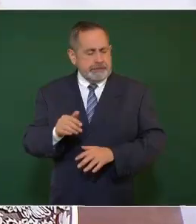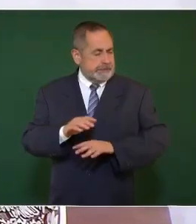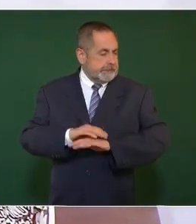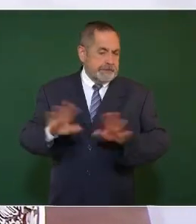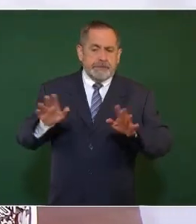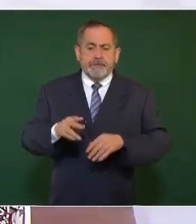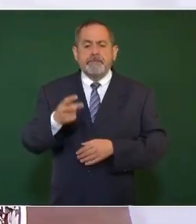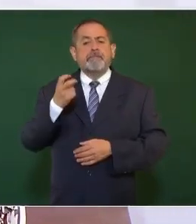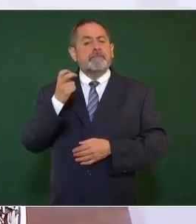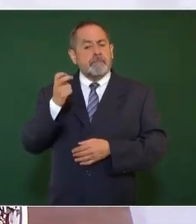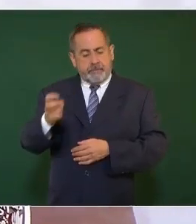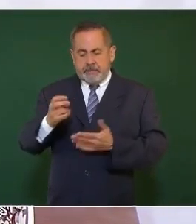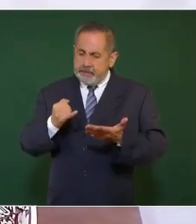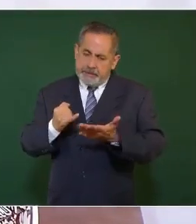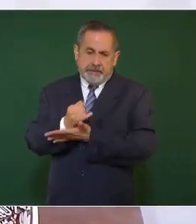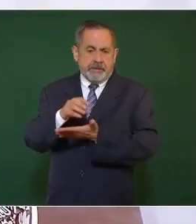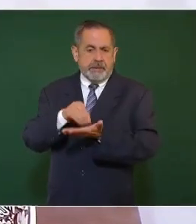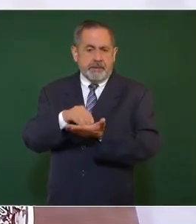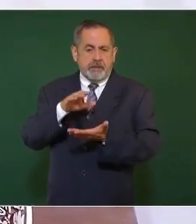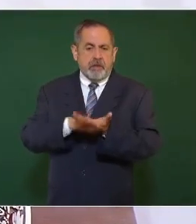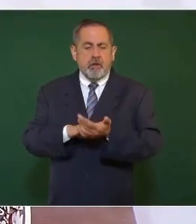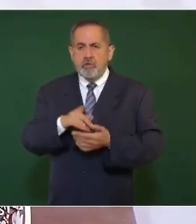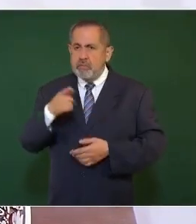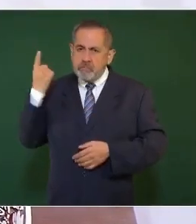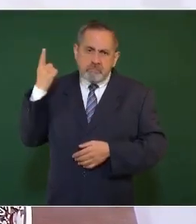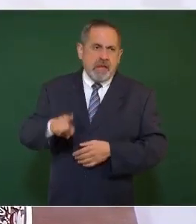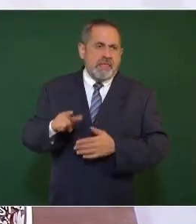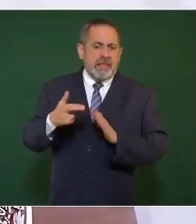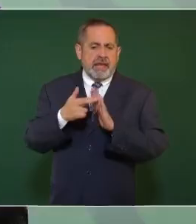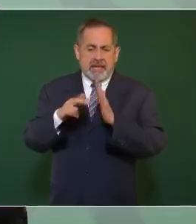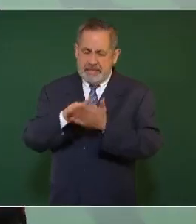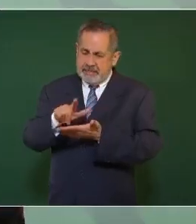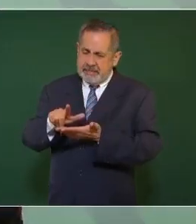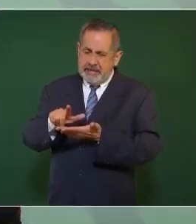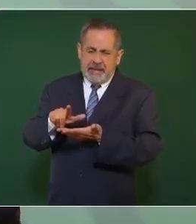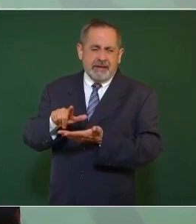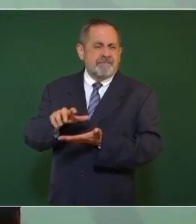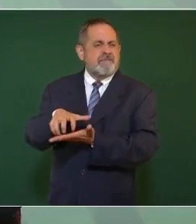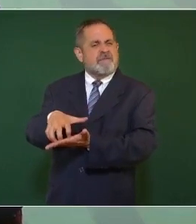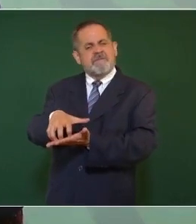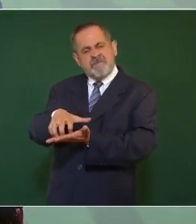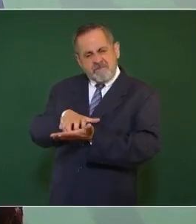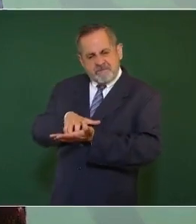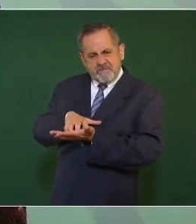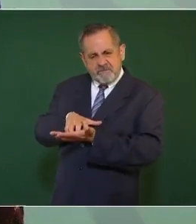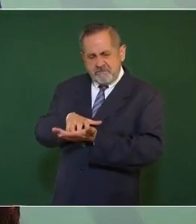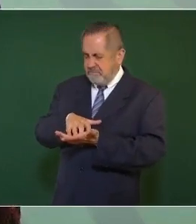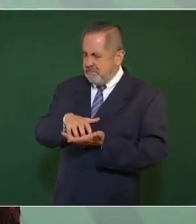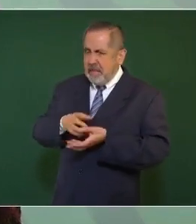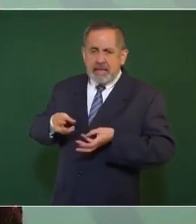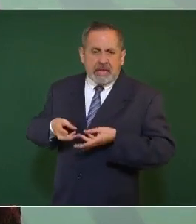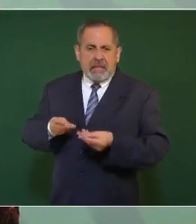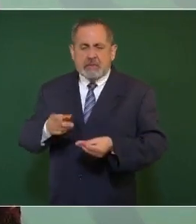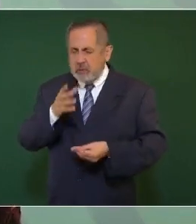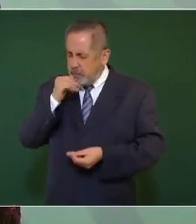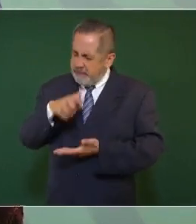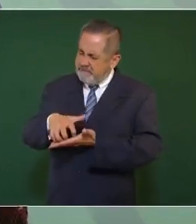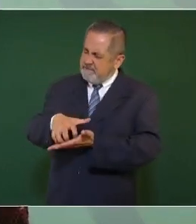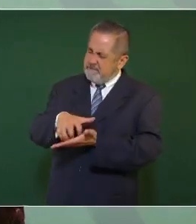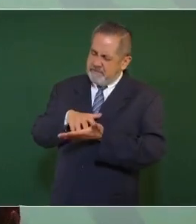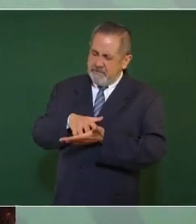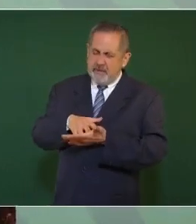estableció lo que conocemos como austeridad republicana. Y eso nos ha permitido